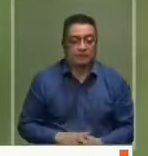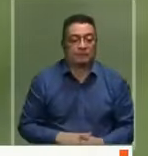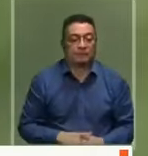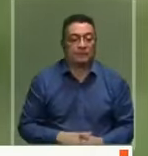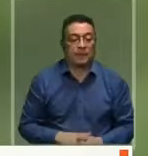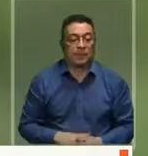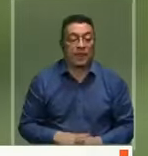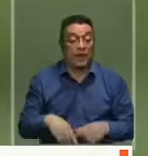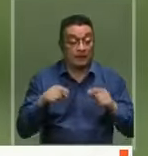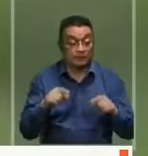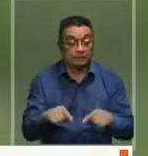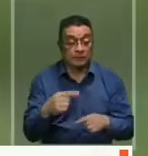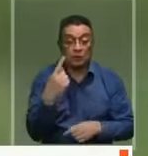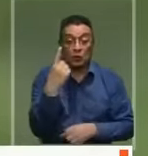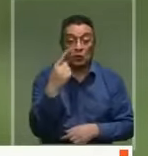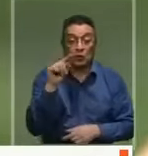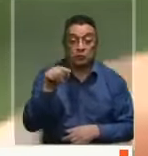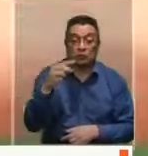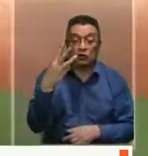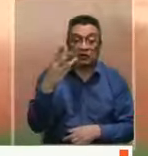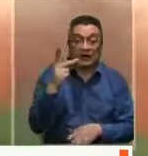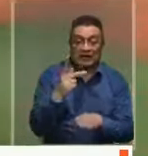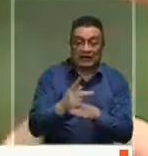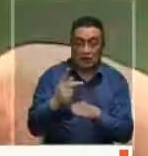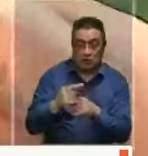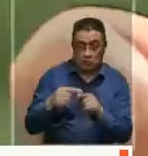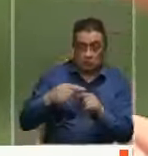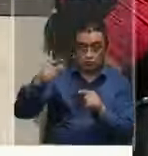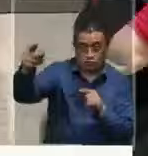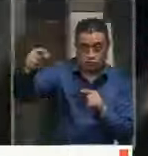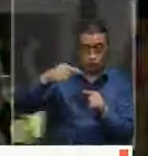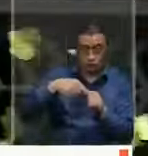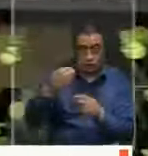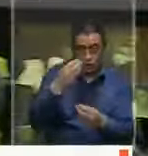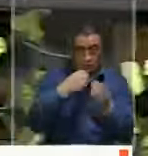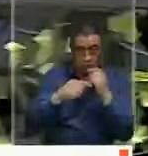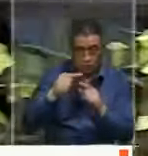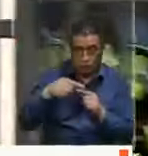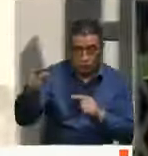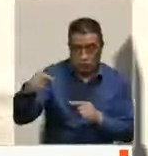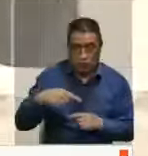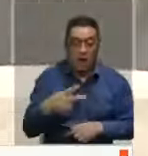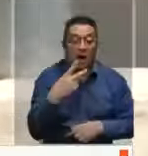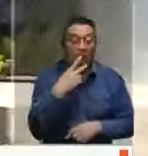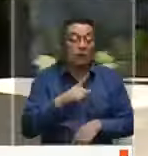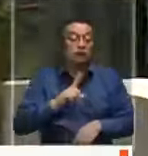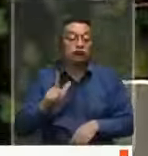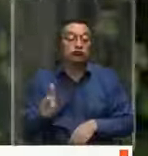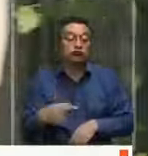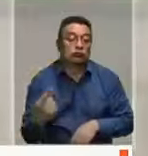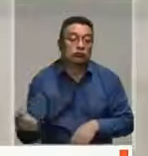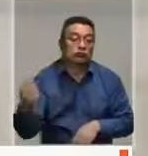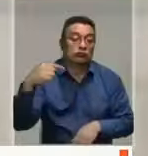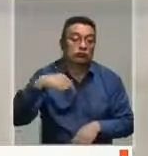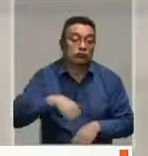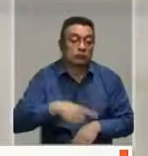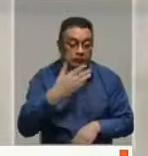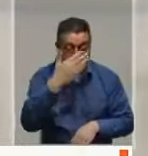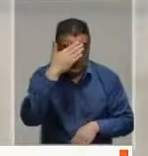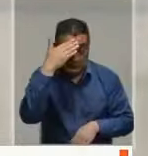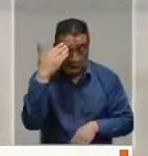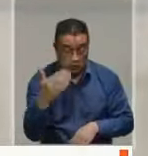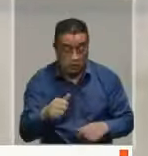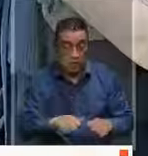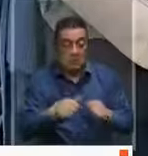Estamos solo a 1,3 kilómetros del lugar donde vamos a pedir la comida. Veremos cuánto tarda en llegar. Es claro que el calor, sumado